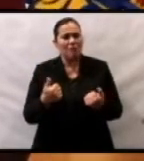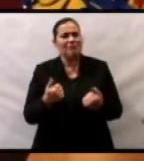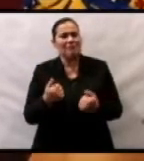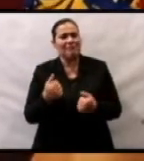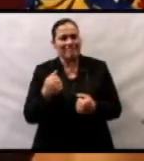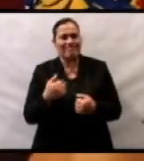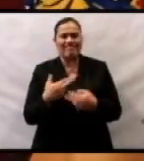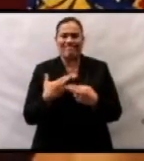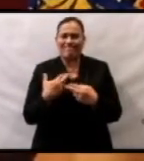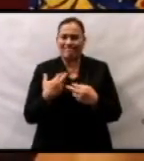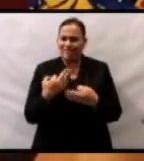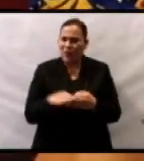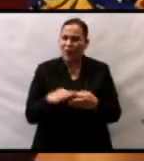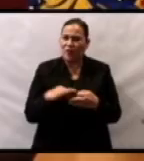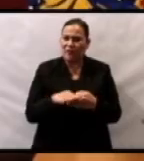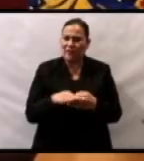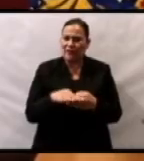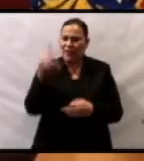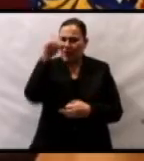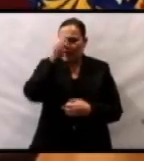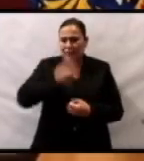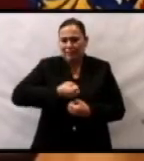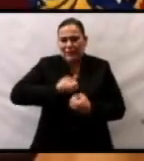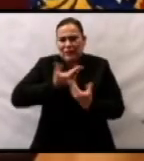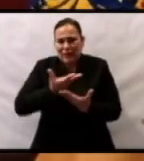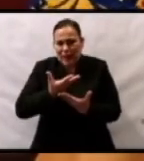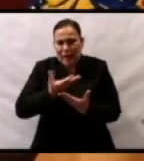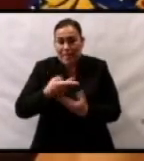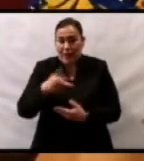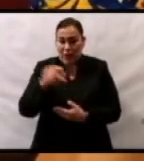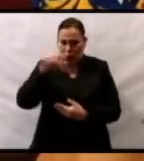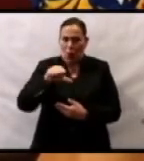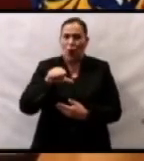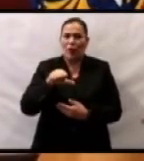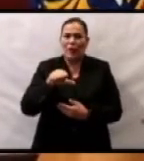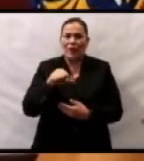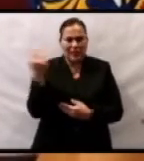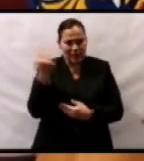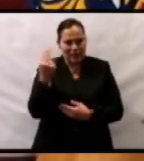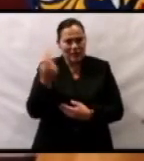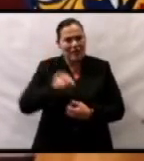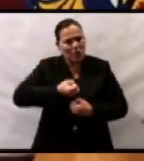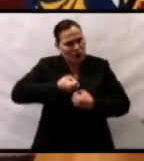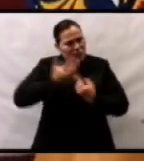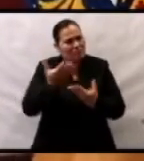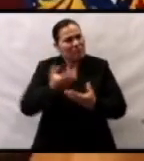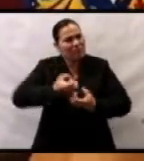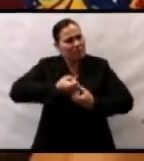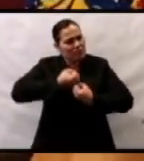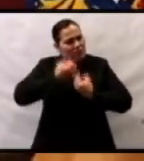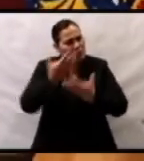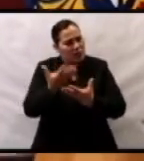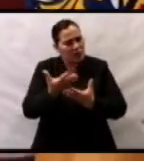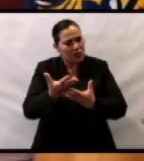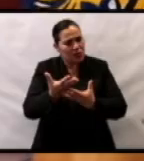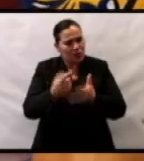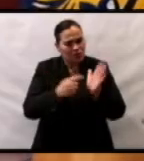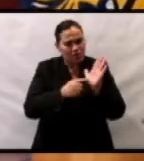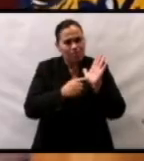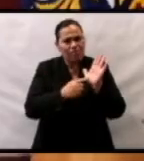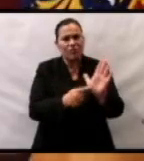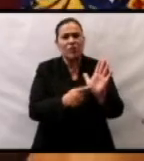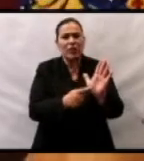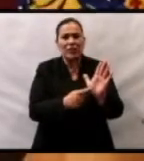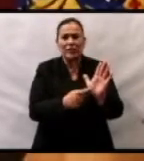de hablar de estos temas, pero hoy más que nunca es necesario visibilizarlo y hablarlo. Es necesario